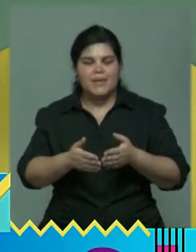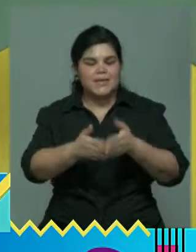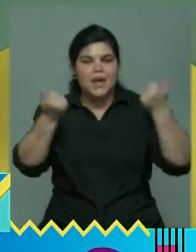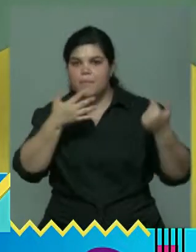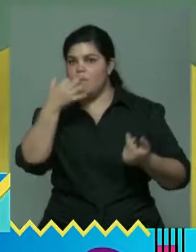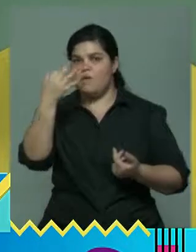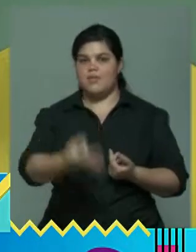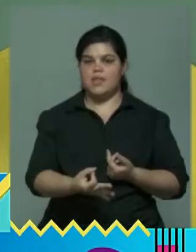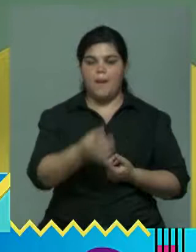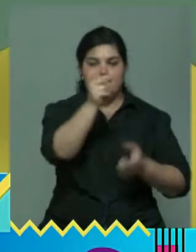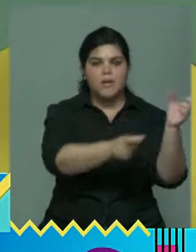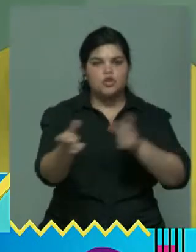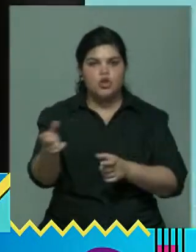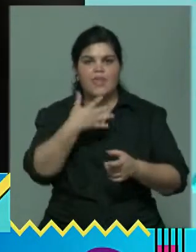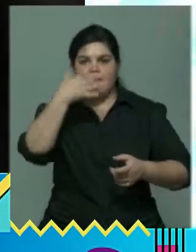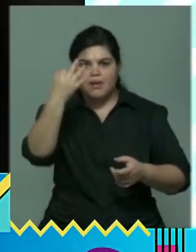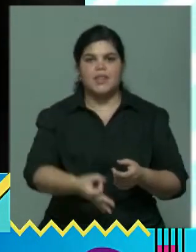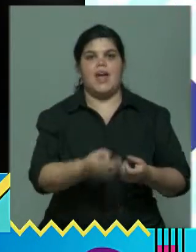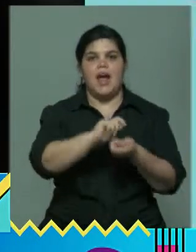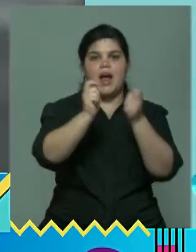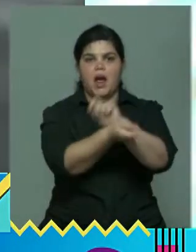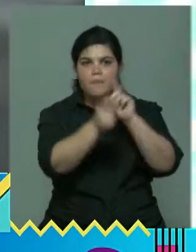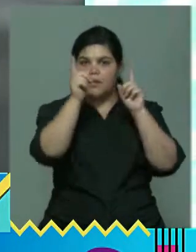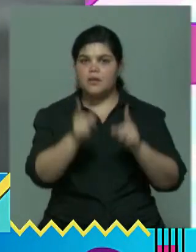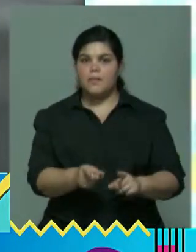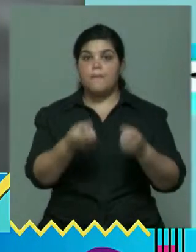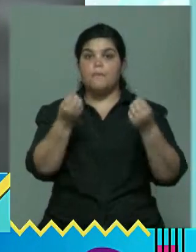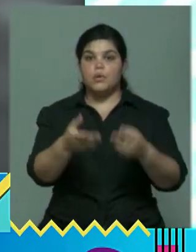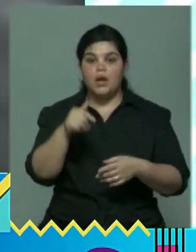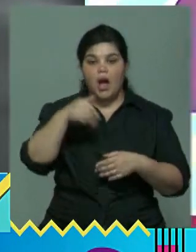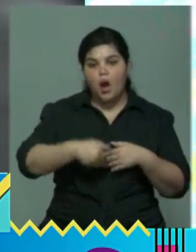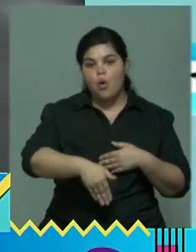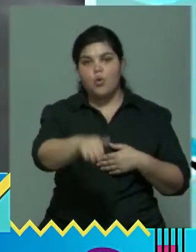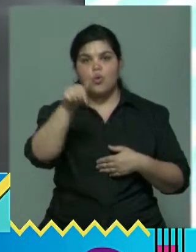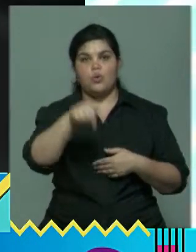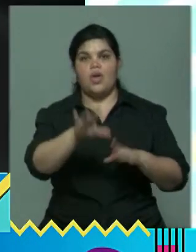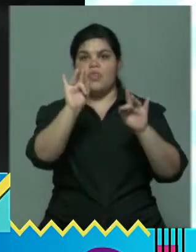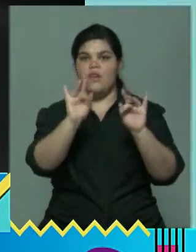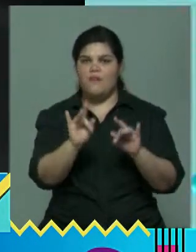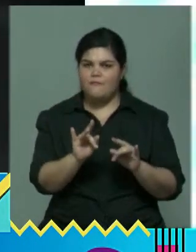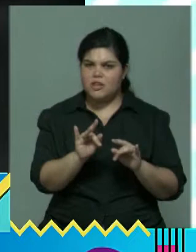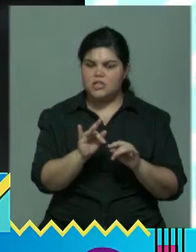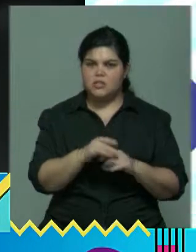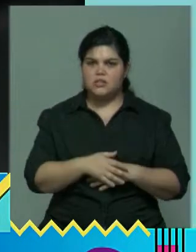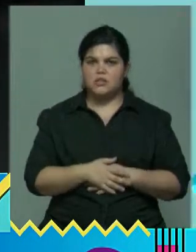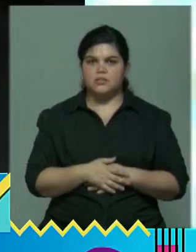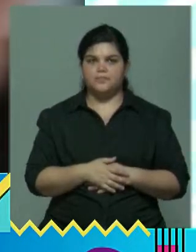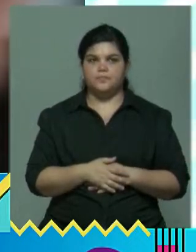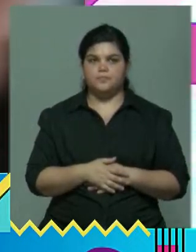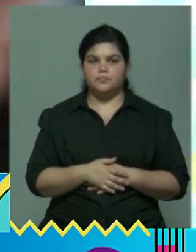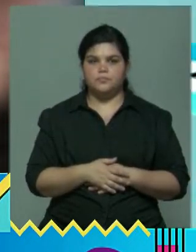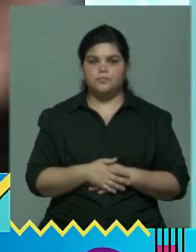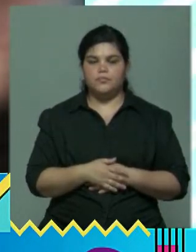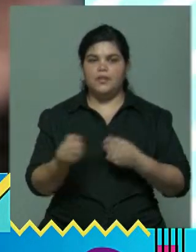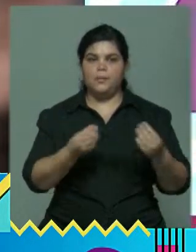las personas, ¿no? Porque actualmente está siendo bastante complicada la vida digna